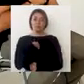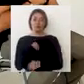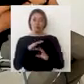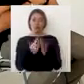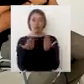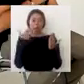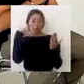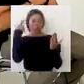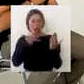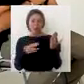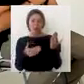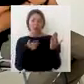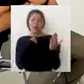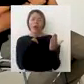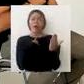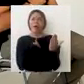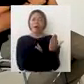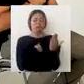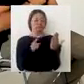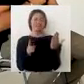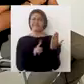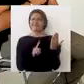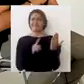asiduo, a mí me daba pereza la lectura.